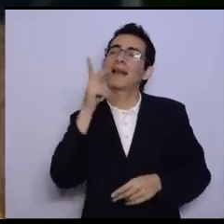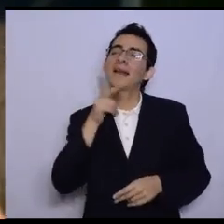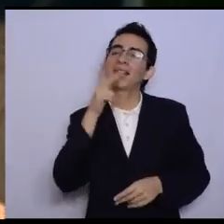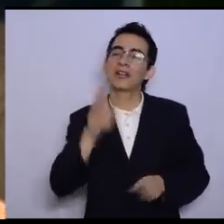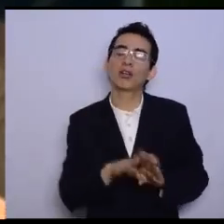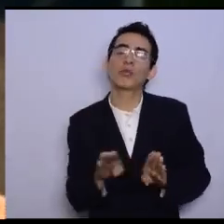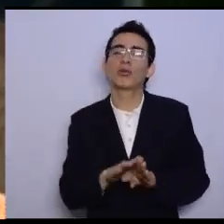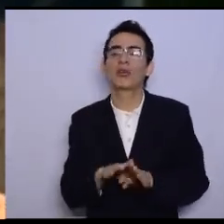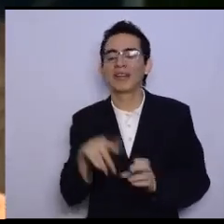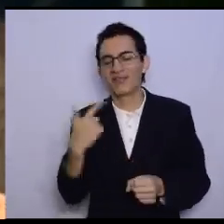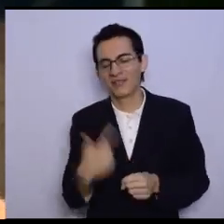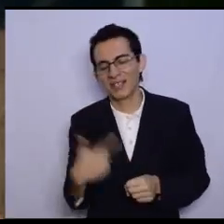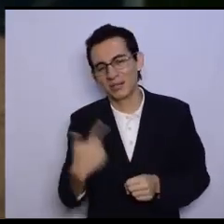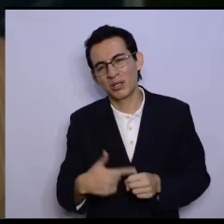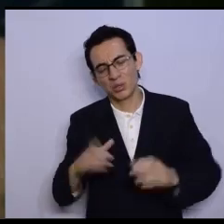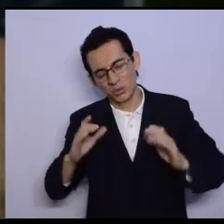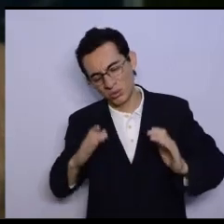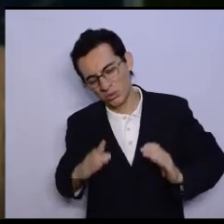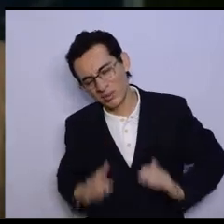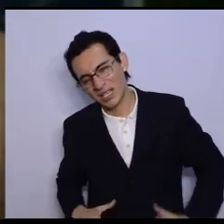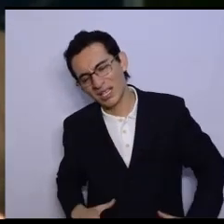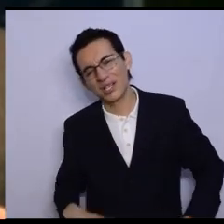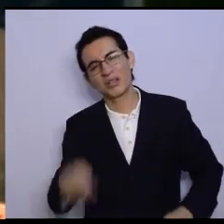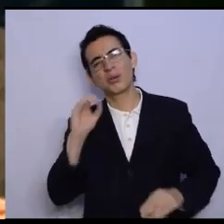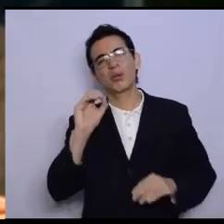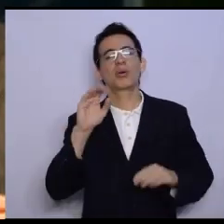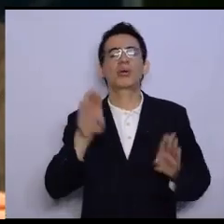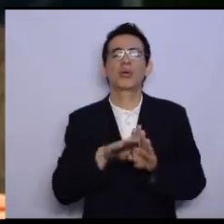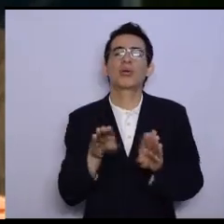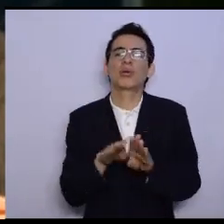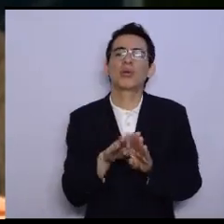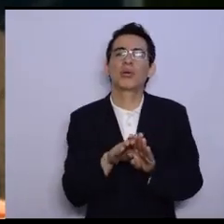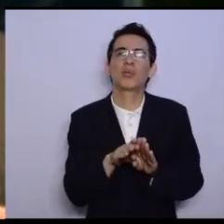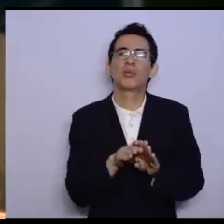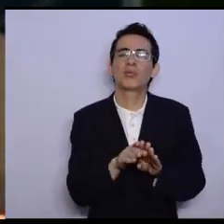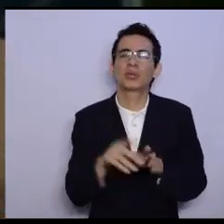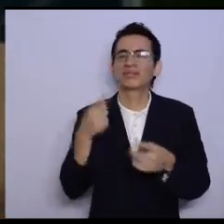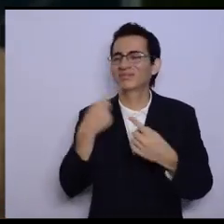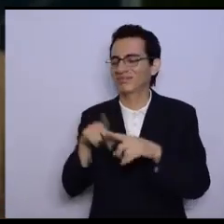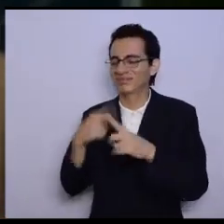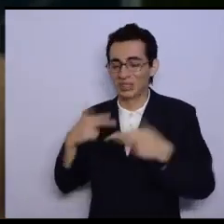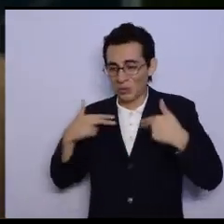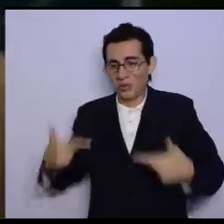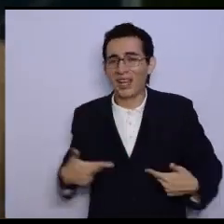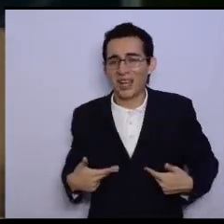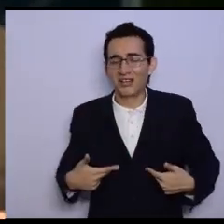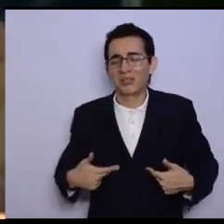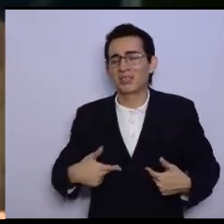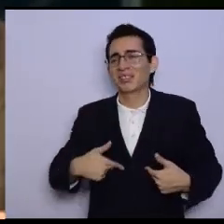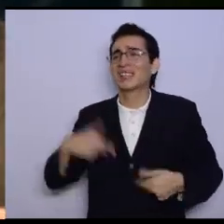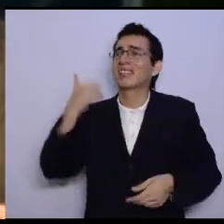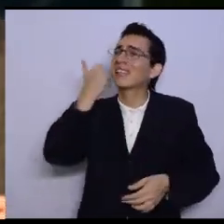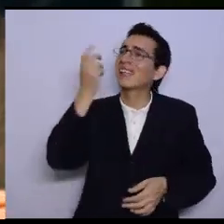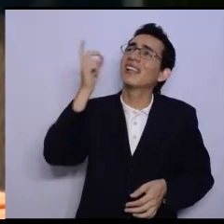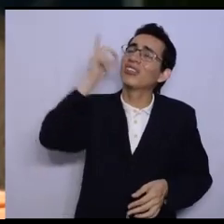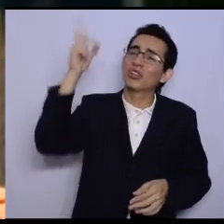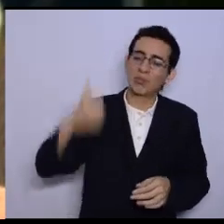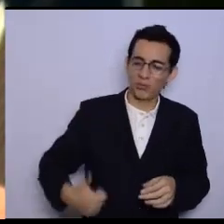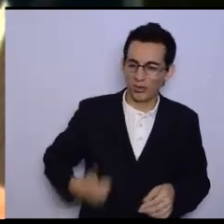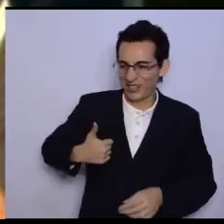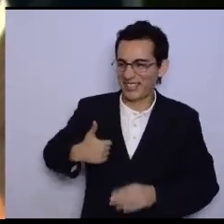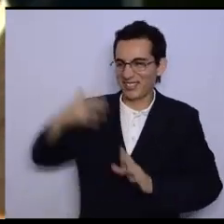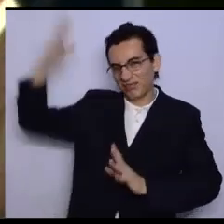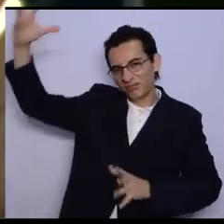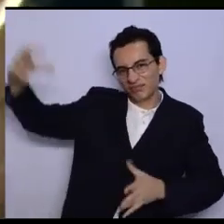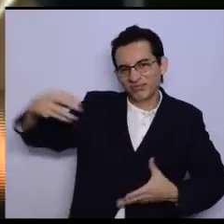enfermedad física, recursos puramente humanos. Dice, para que repose sobre mí el poder de Cristo. O sea, que no me